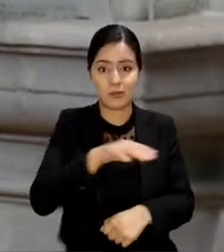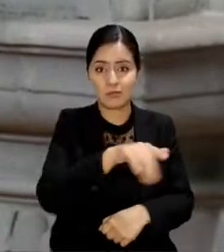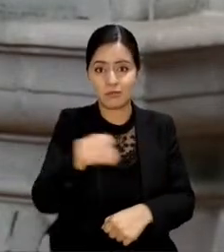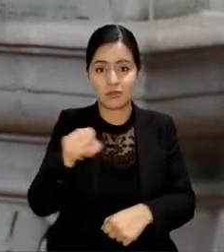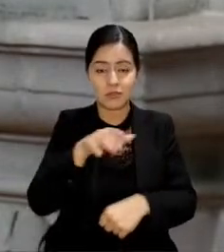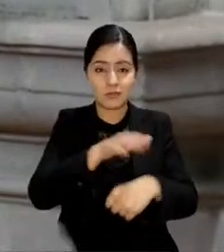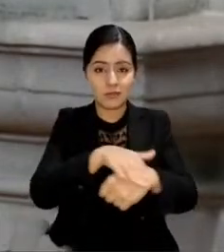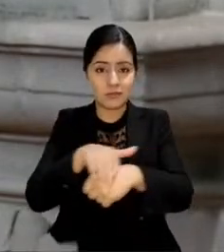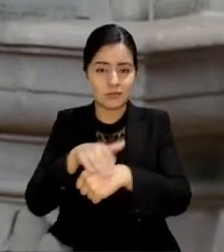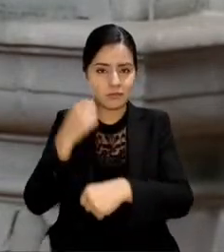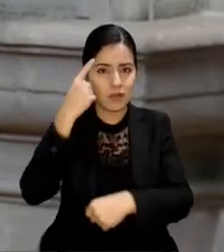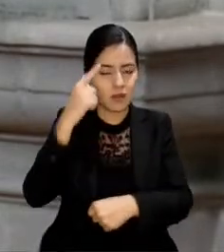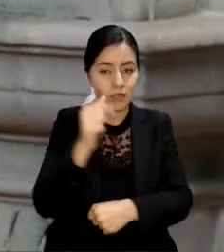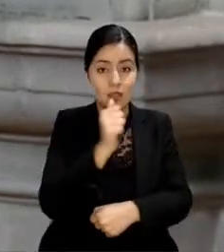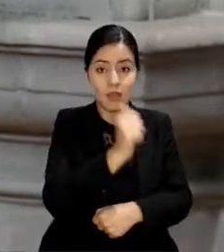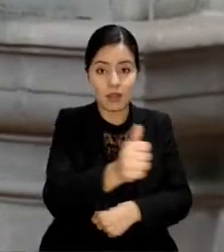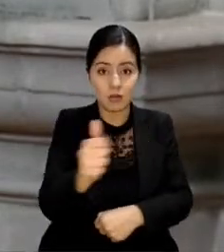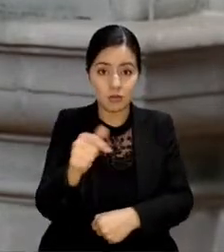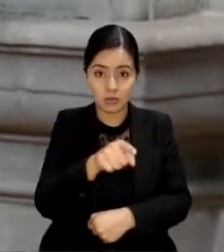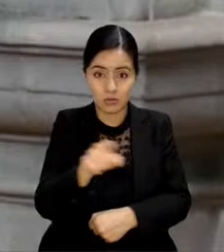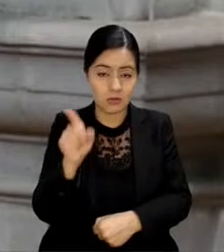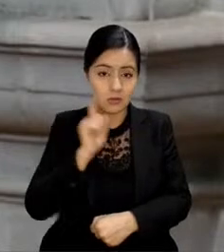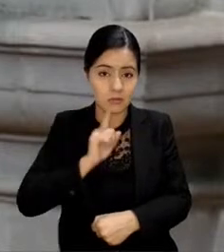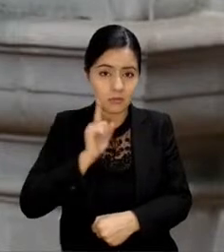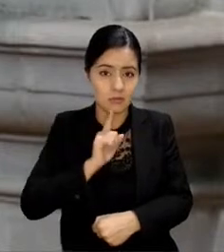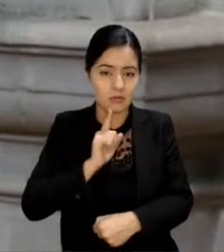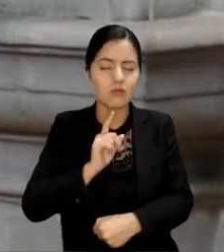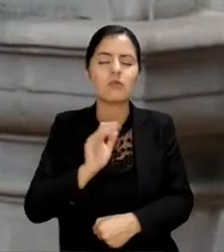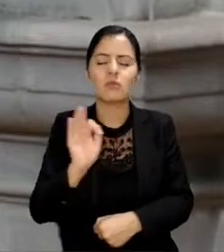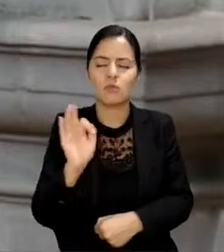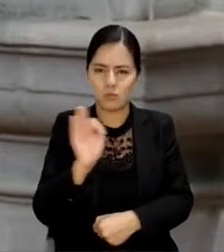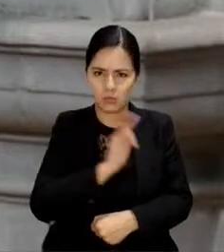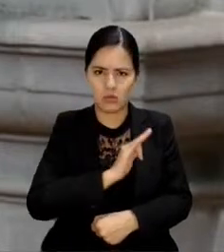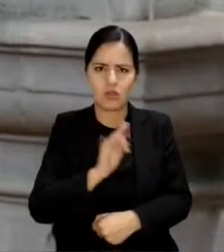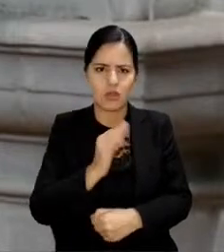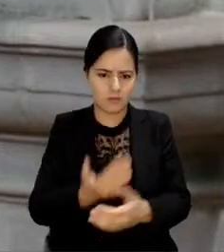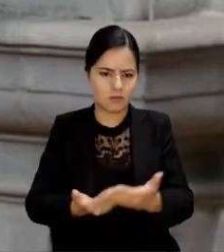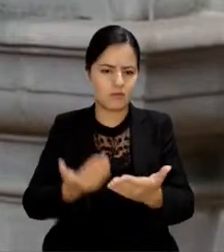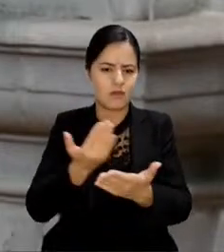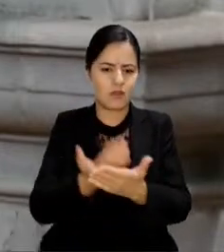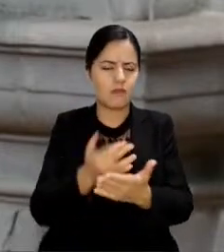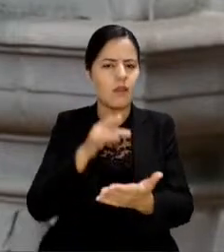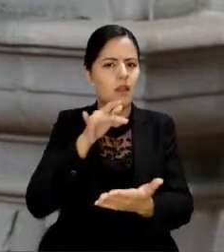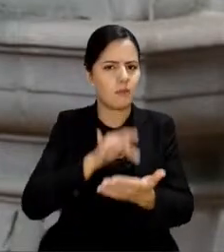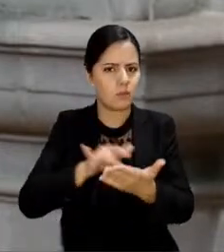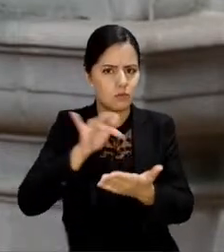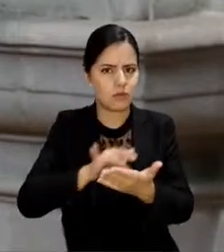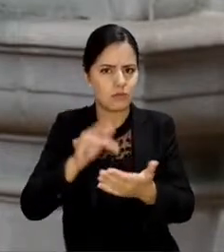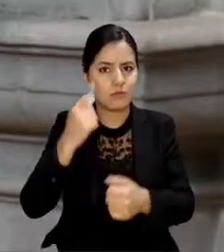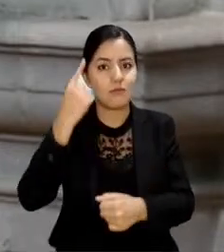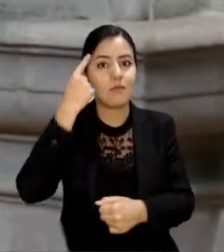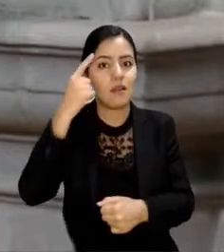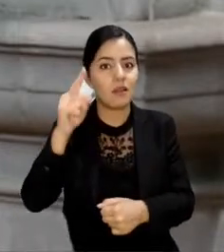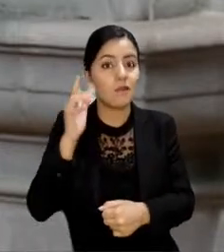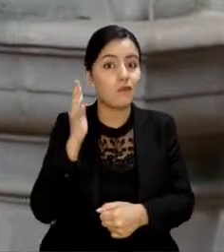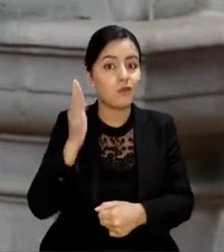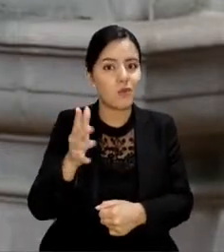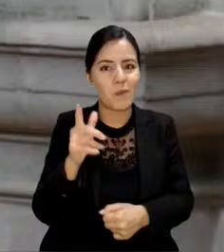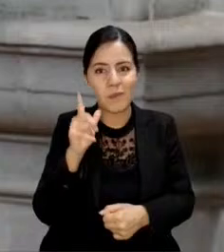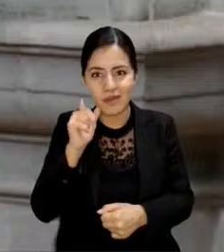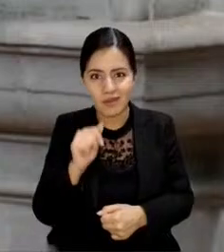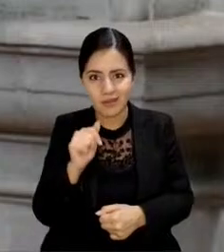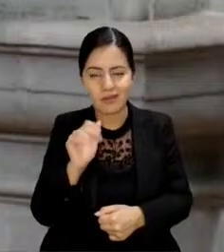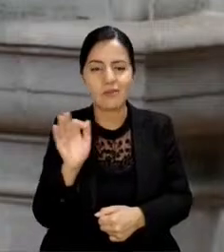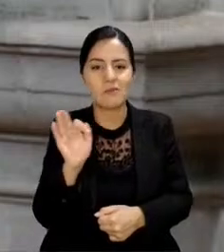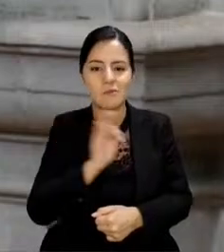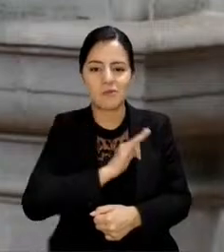llamado para que cada una de nosotras asumamos esta iniciativa como propia, para que el día de mañana